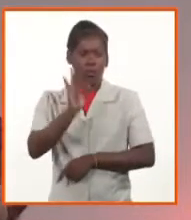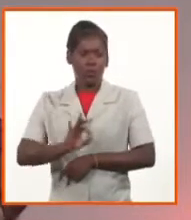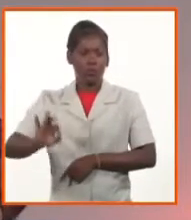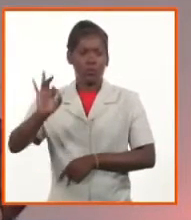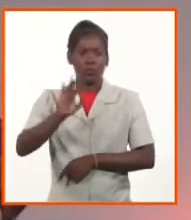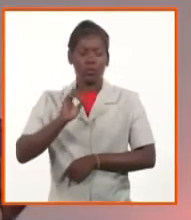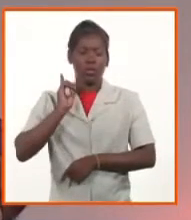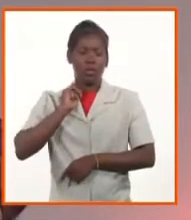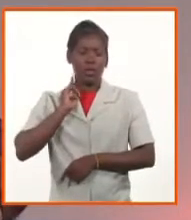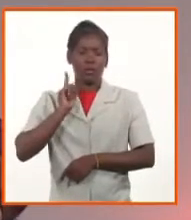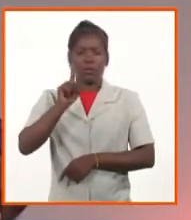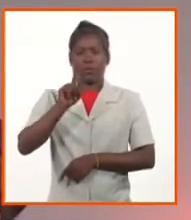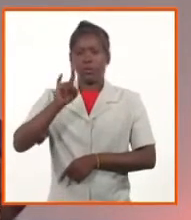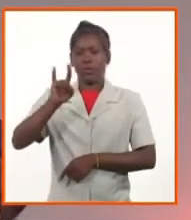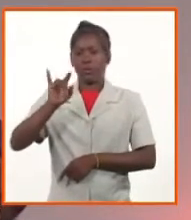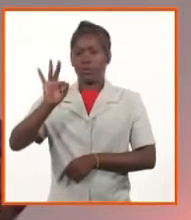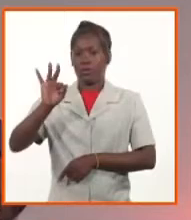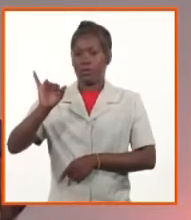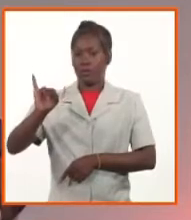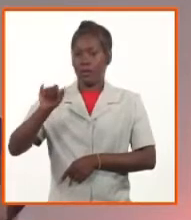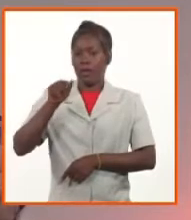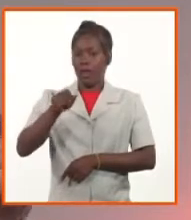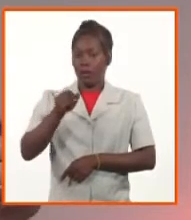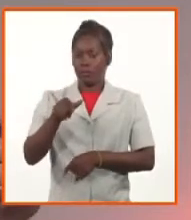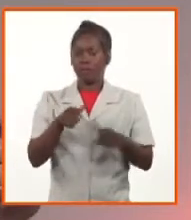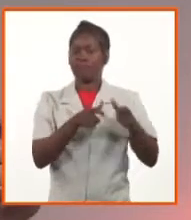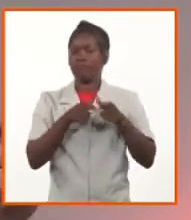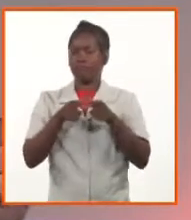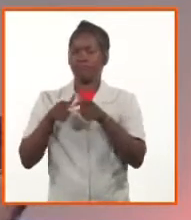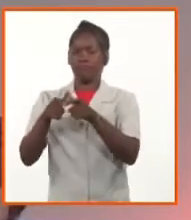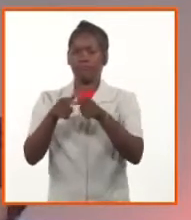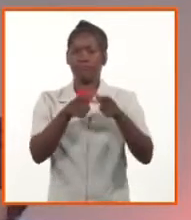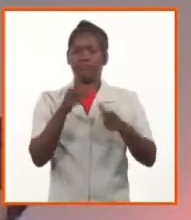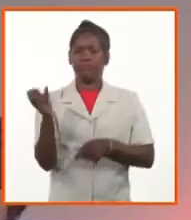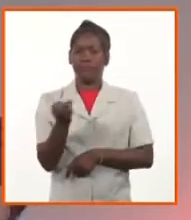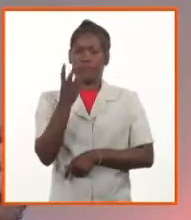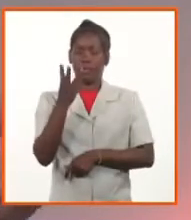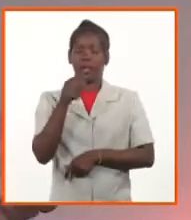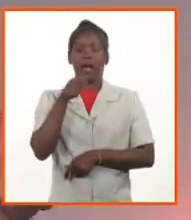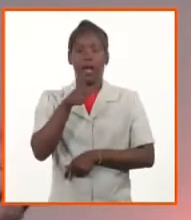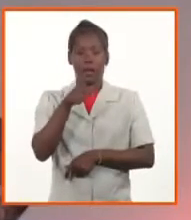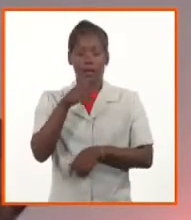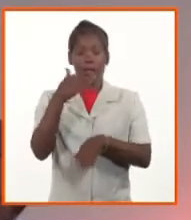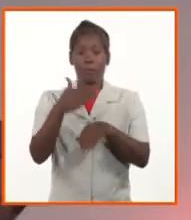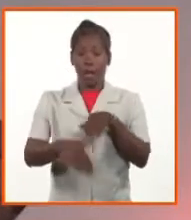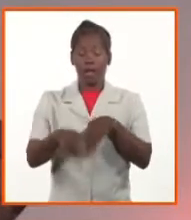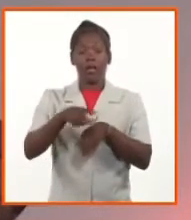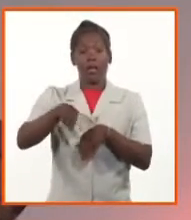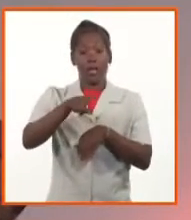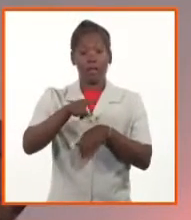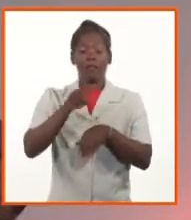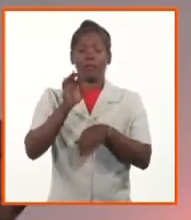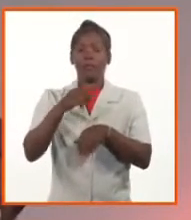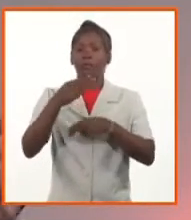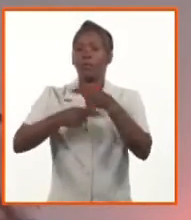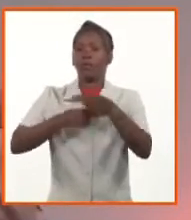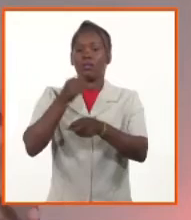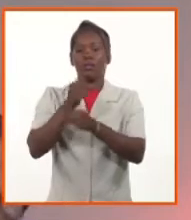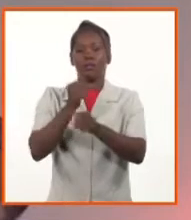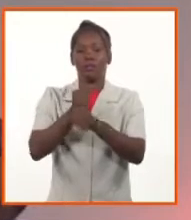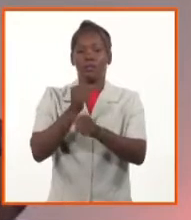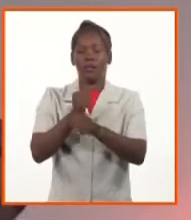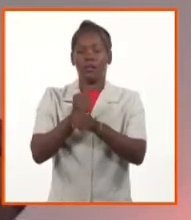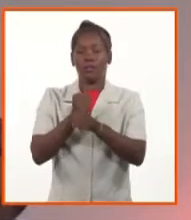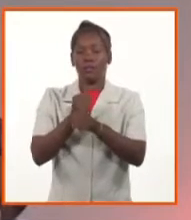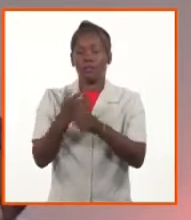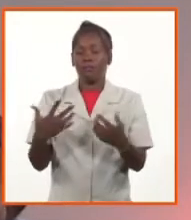importantes organizaciones que existían en ese momento en el país, las Brigadas Hermanos Saiz, Raúl Gómez García y también el Movimiento La Nueva Trova, un